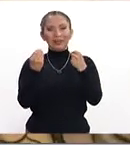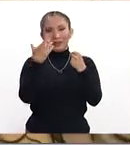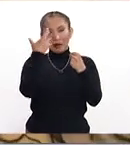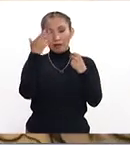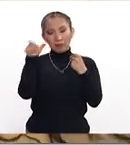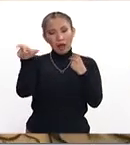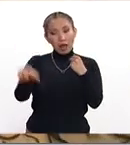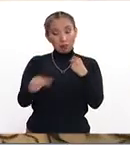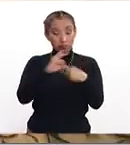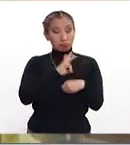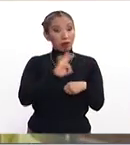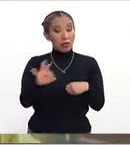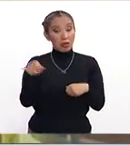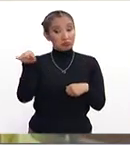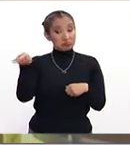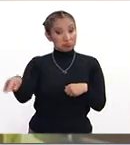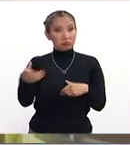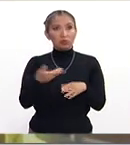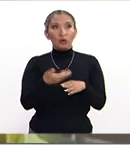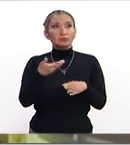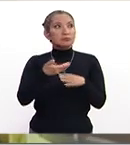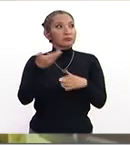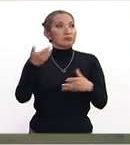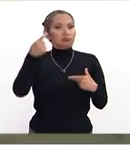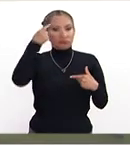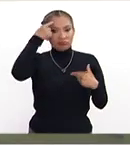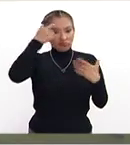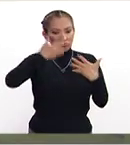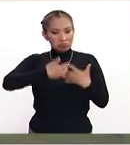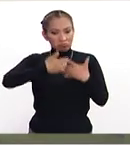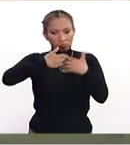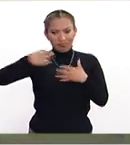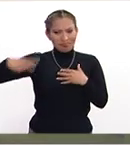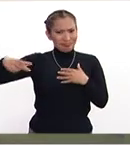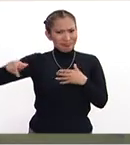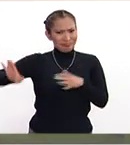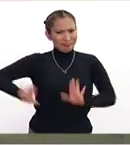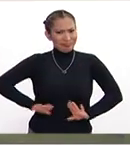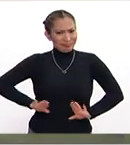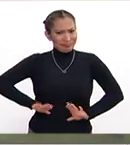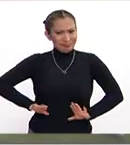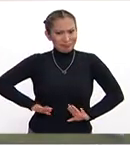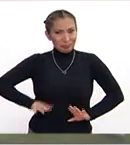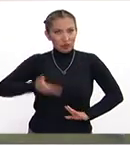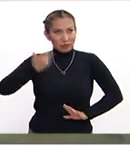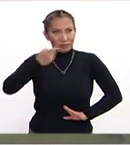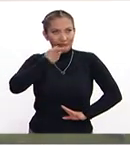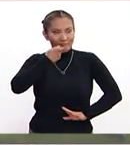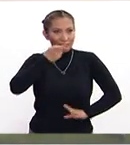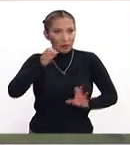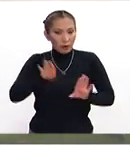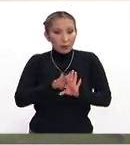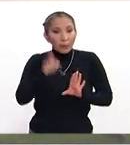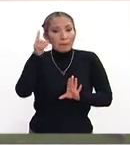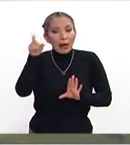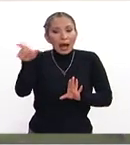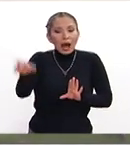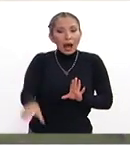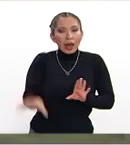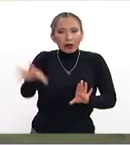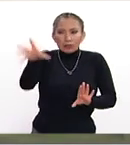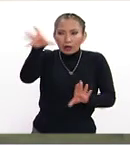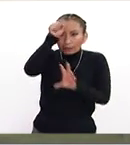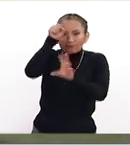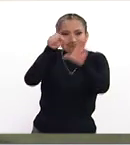Pues tenía una capacidad muy de él, digamos, no sé cómo decirlo, para